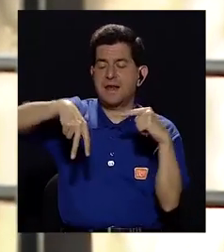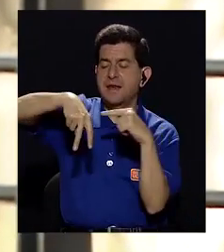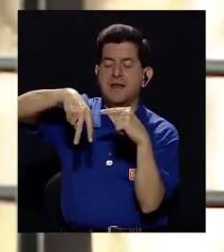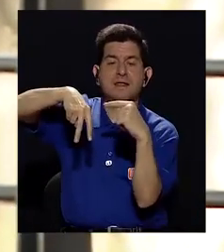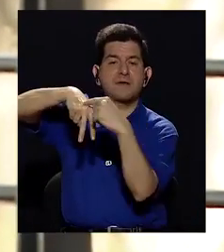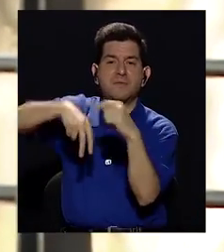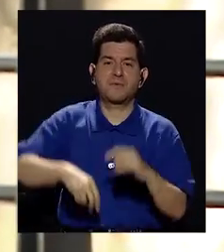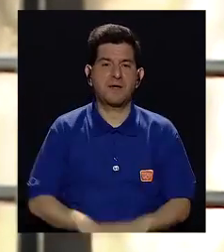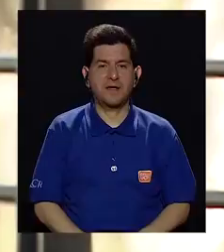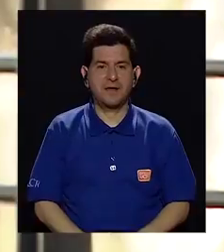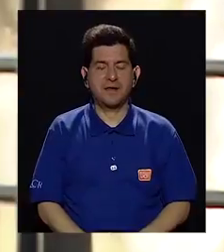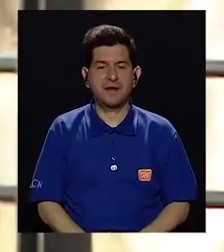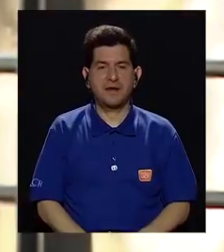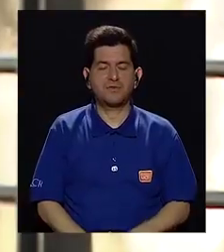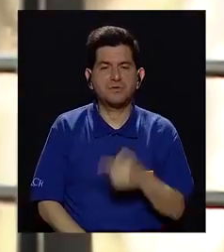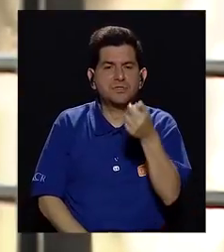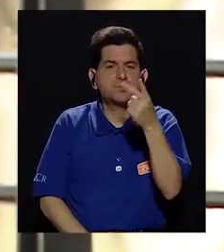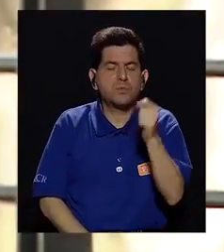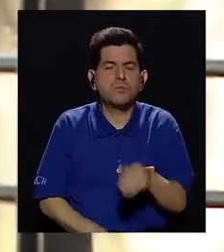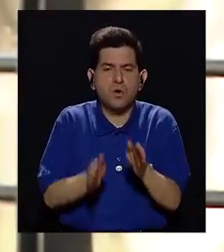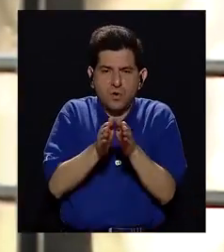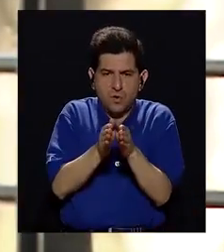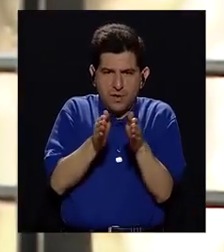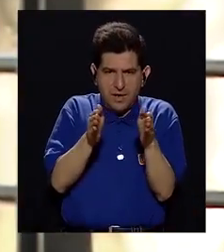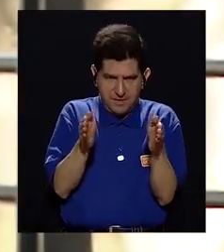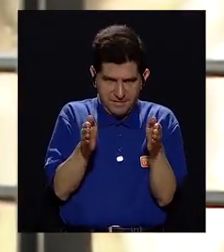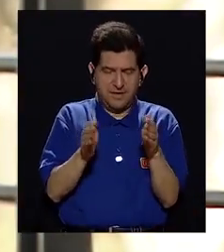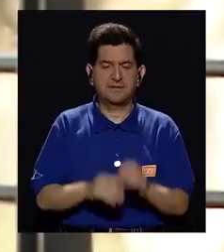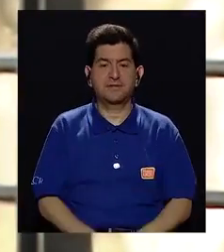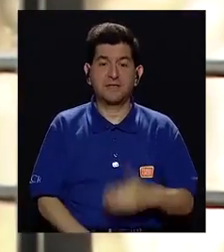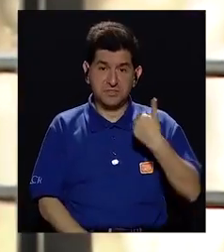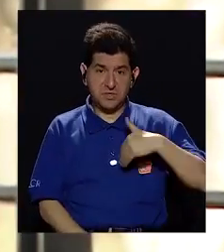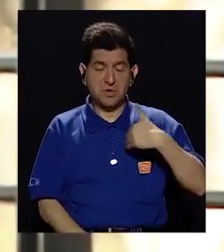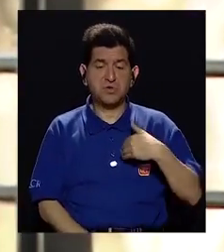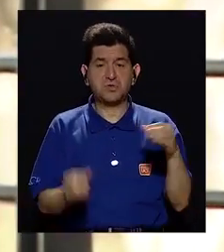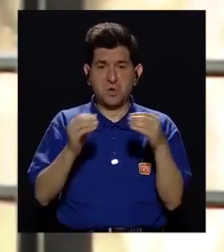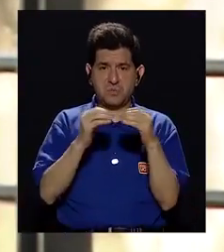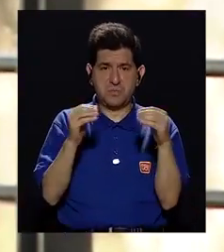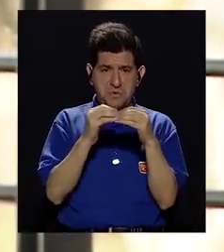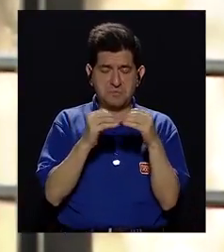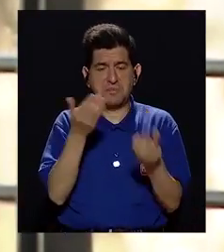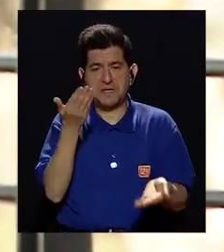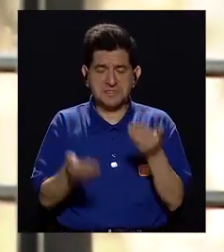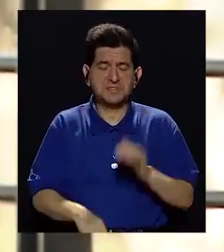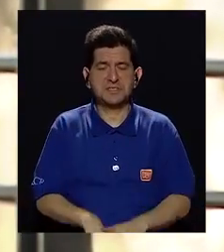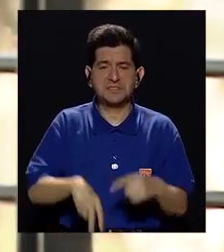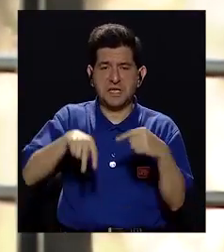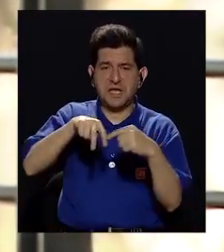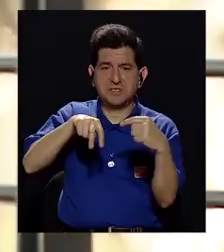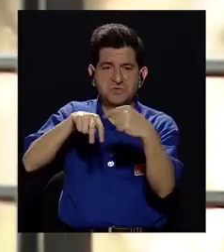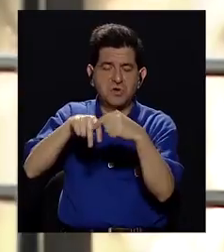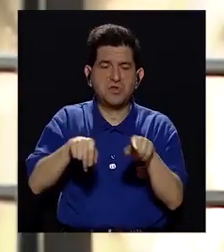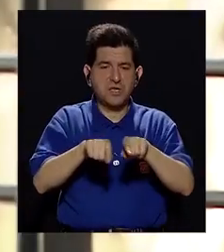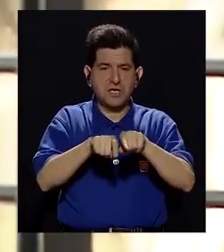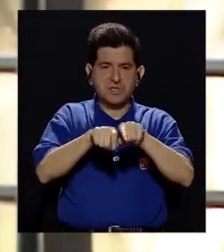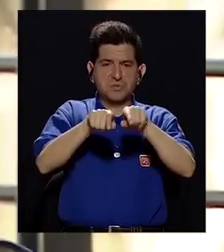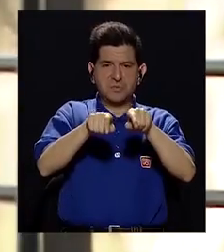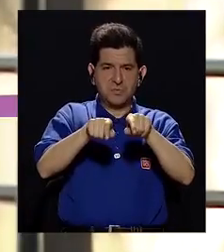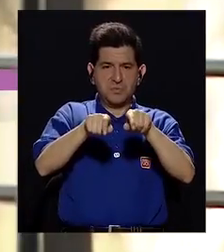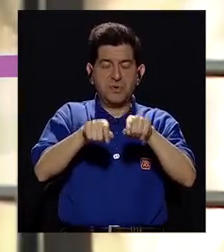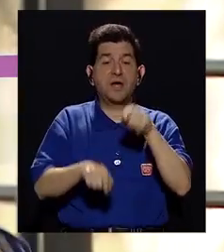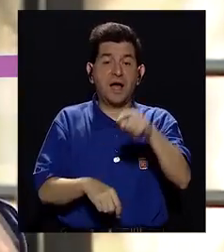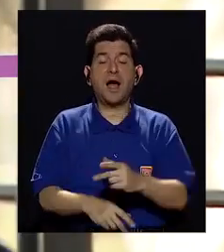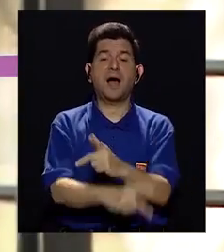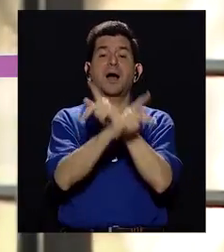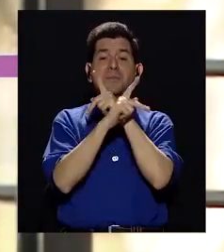significa que las rodillas normalmente están un poquito abiertas. Típicamente los hombres se sientan más con las rodillas abiertas, y eso les